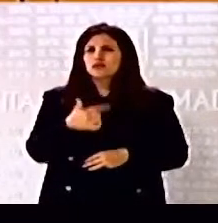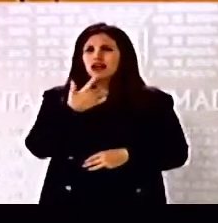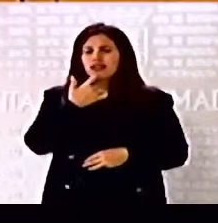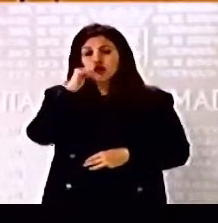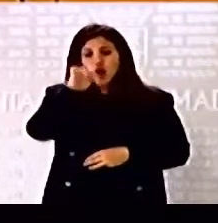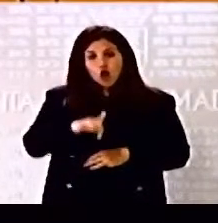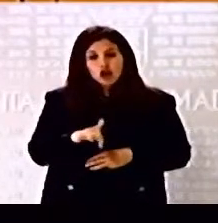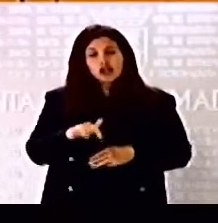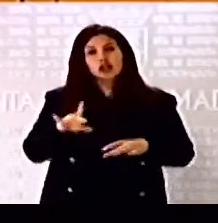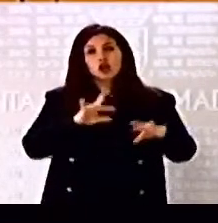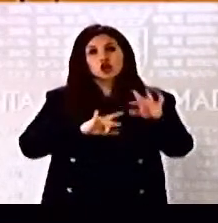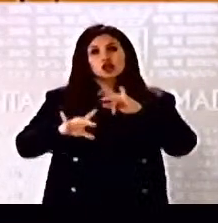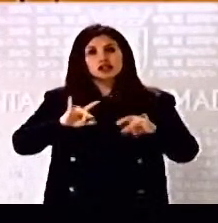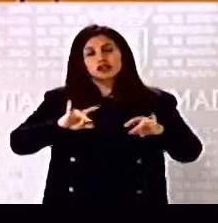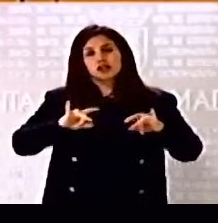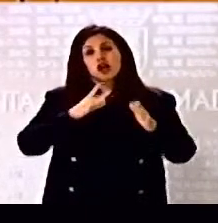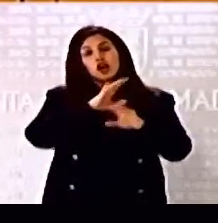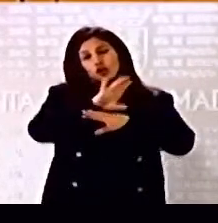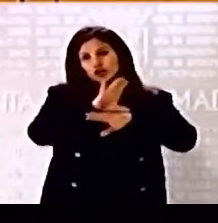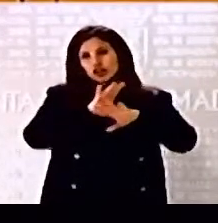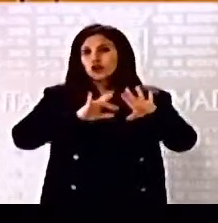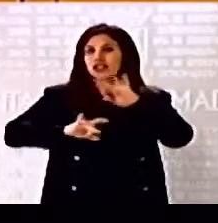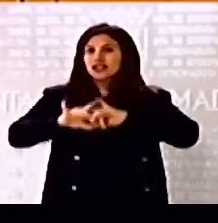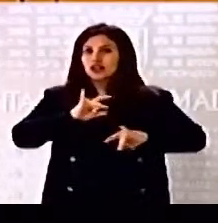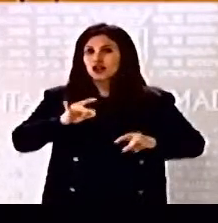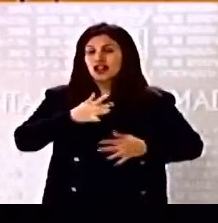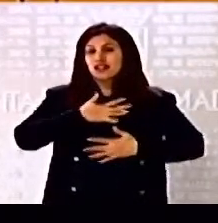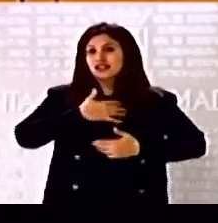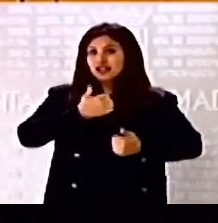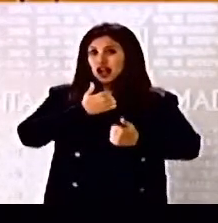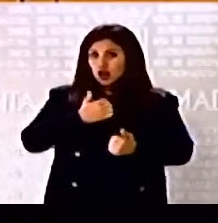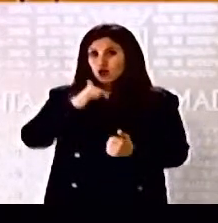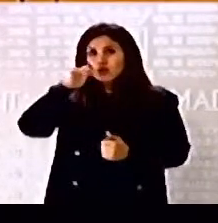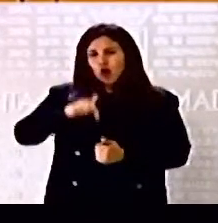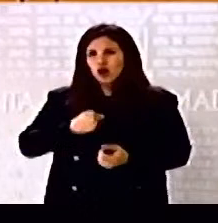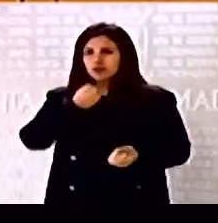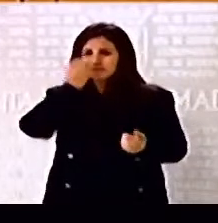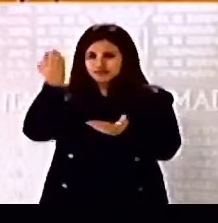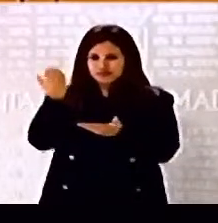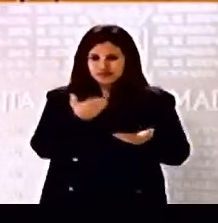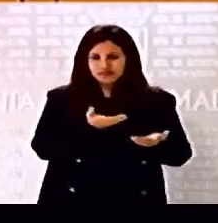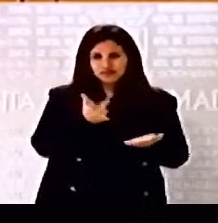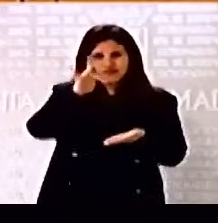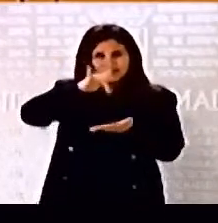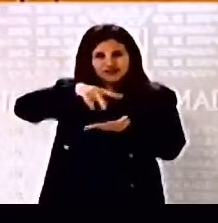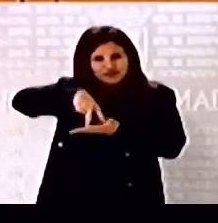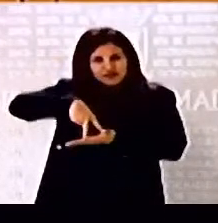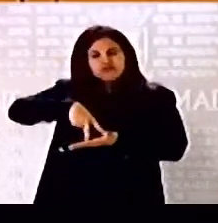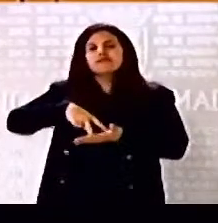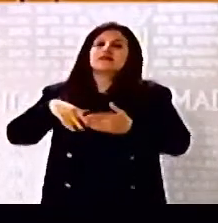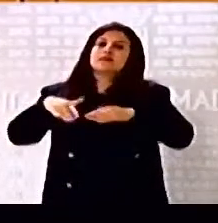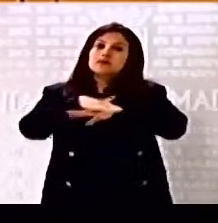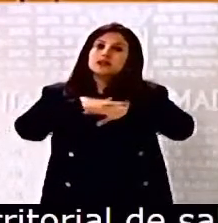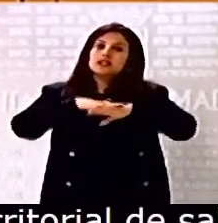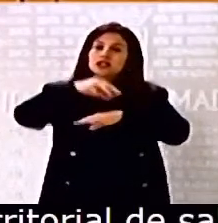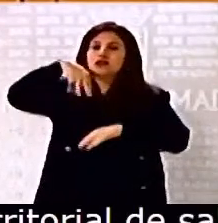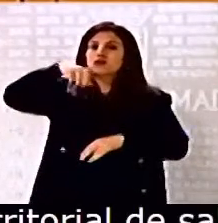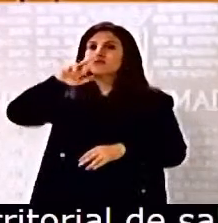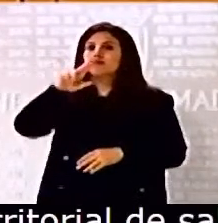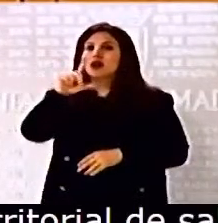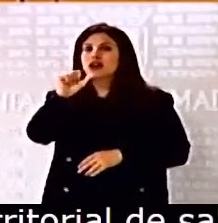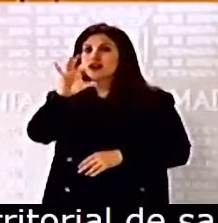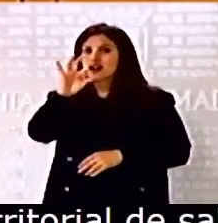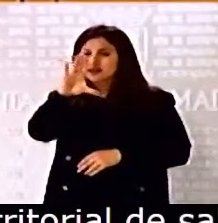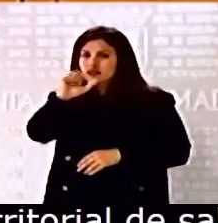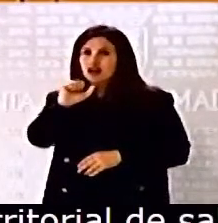Consejo Interterritorial de Salud han contado con la presencia o con la asistencia del ministro Grande Marlaska para señalar que se